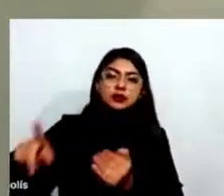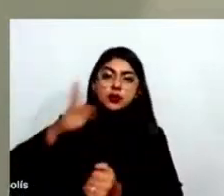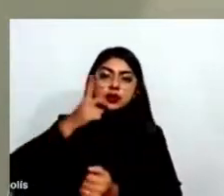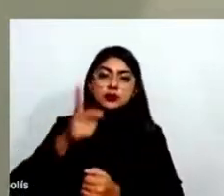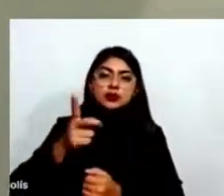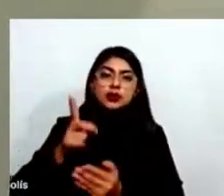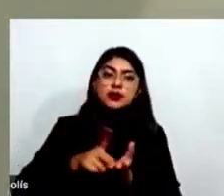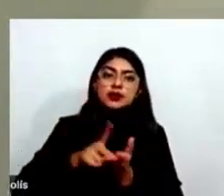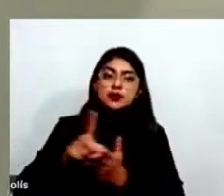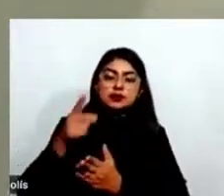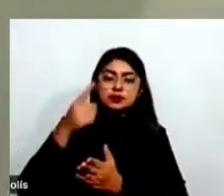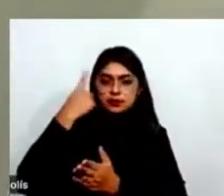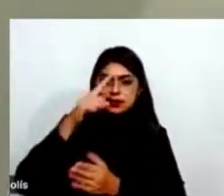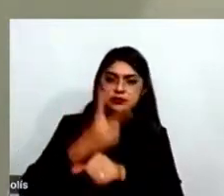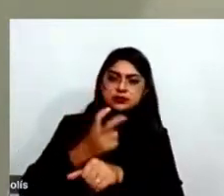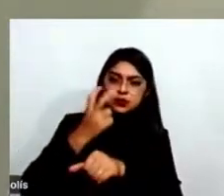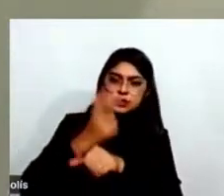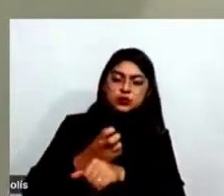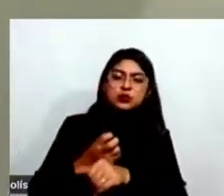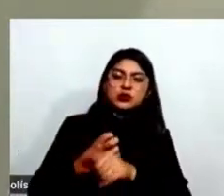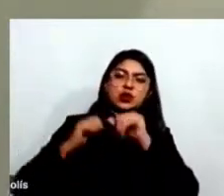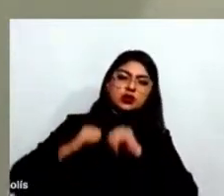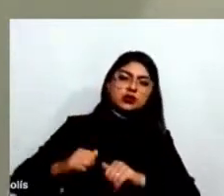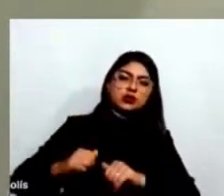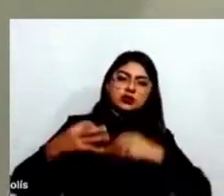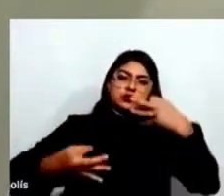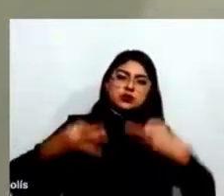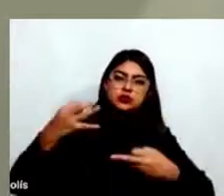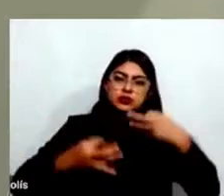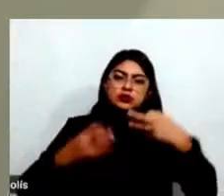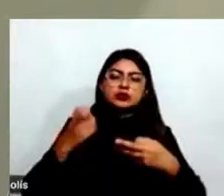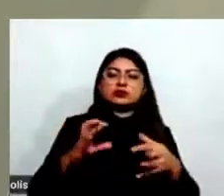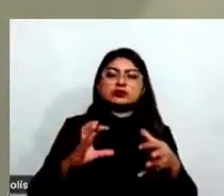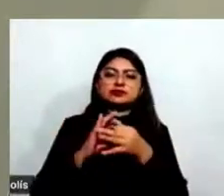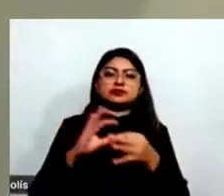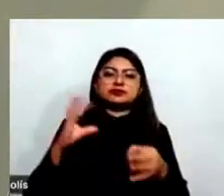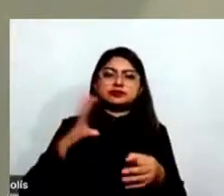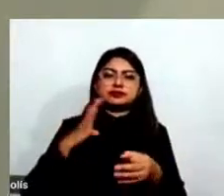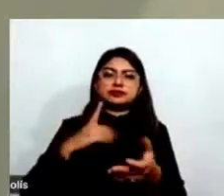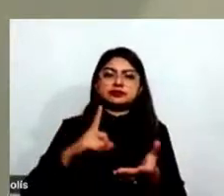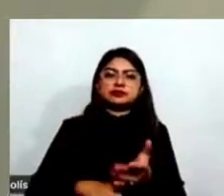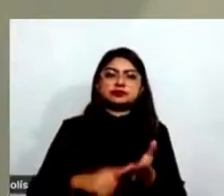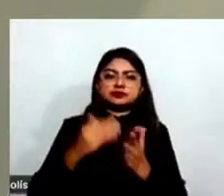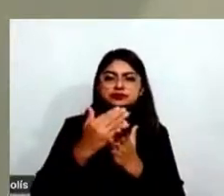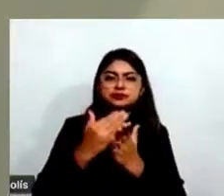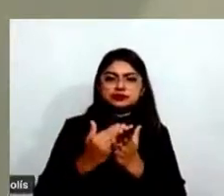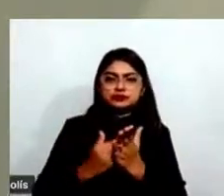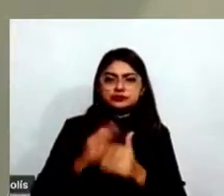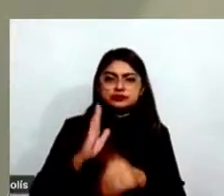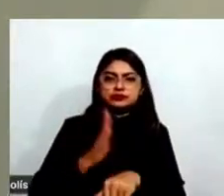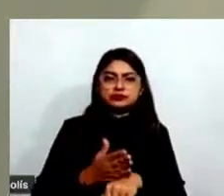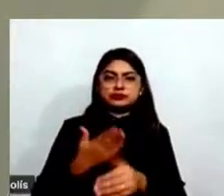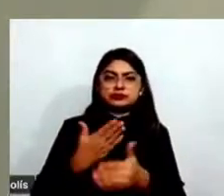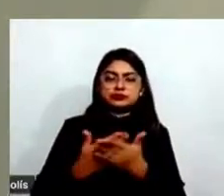doble conforme, son aplicables en este tipo de procesos disciplinarios. Y la Corte, yo creo que